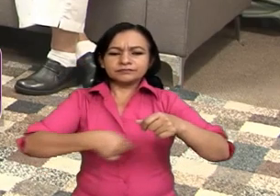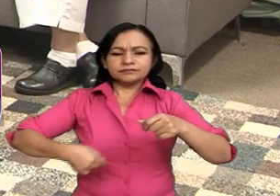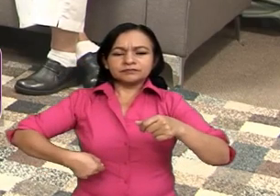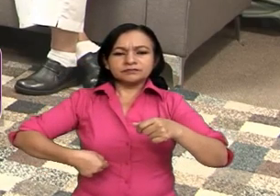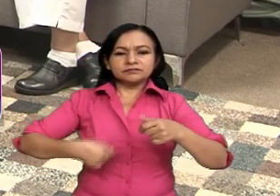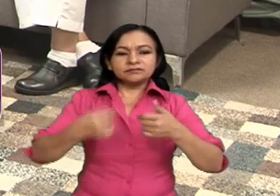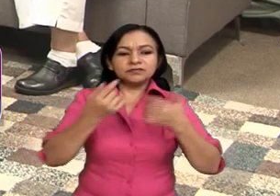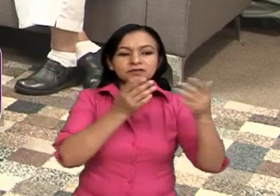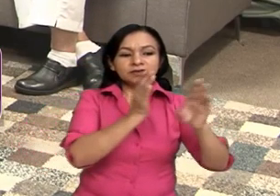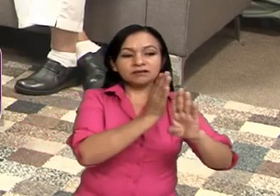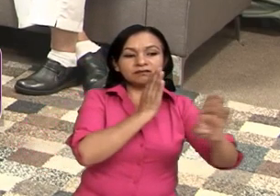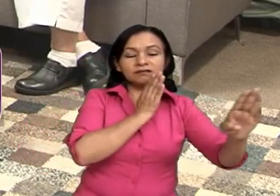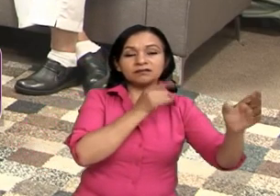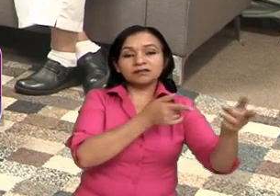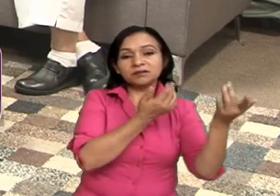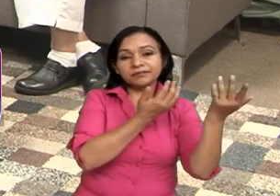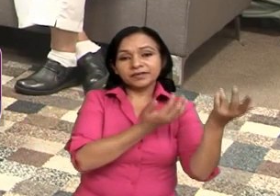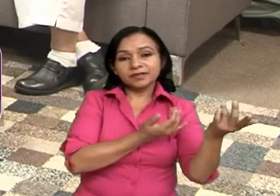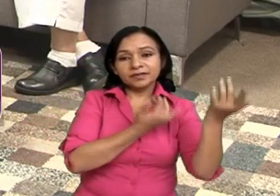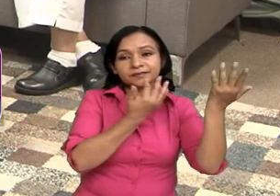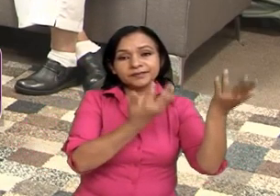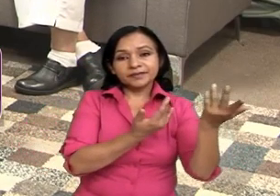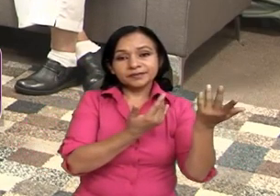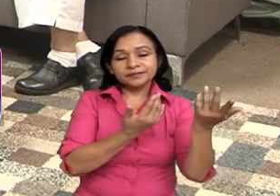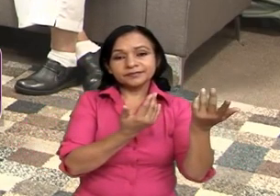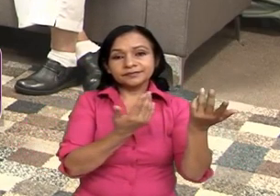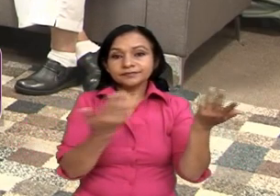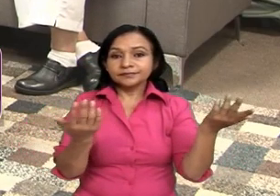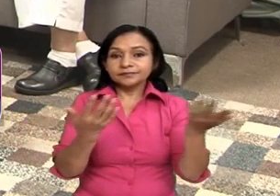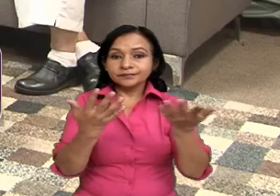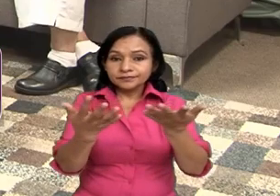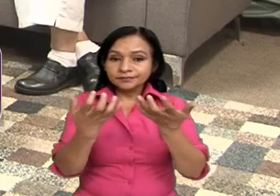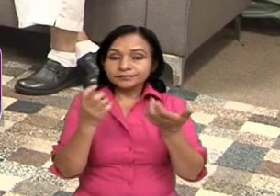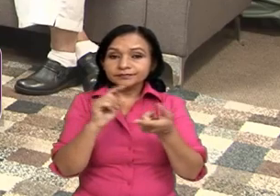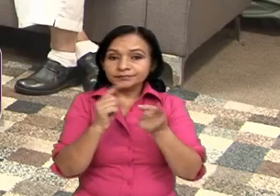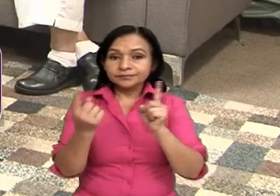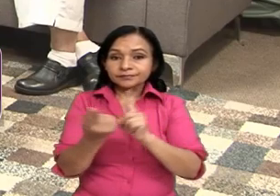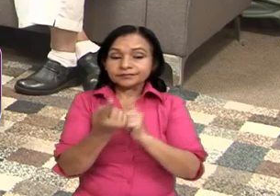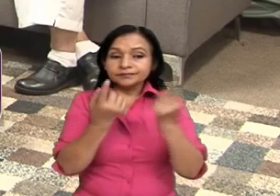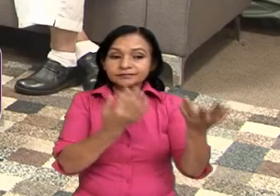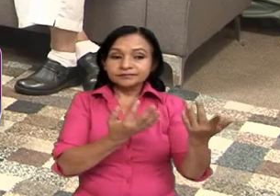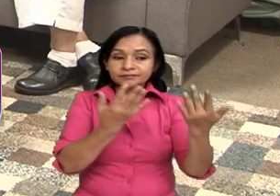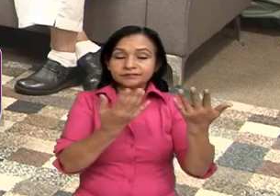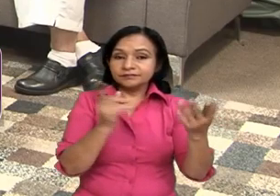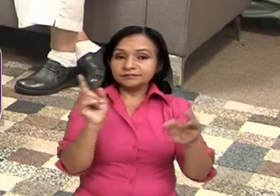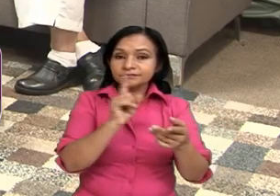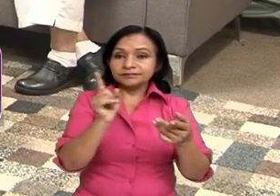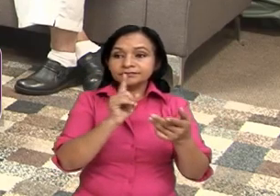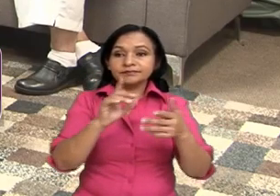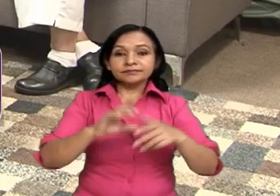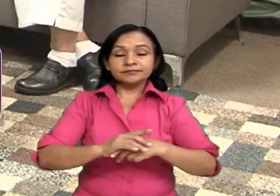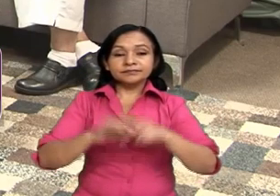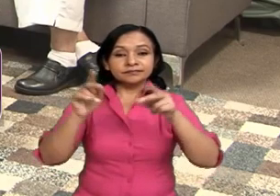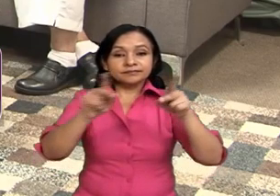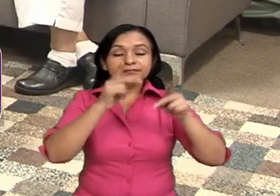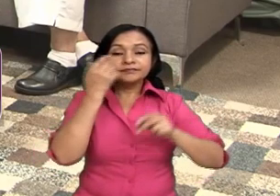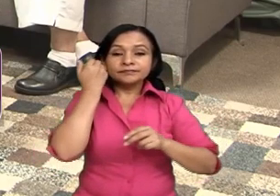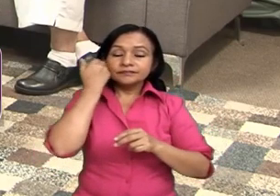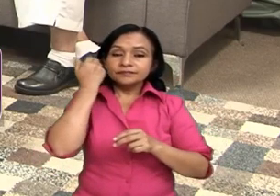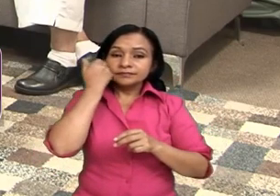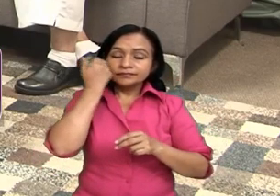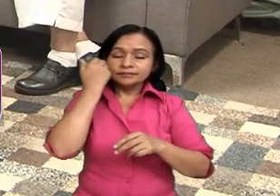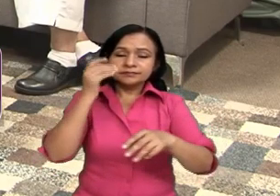lista de espera. Y nosotros lo que vamos buscando es cómo bajar la lista de espera. Que nuestros pacientes, nuestra